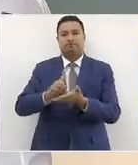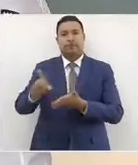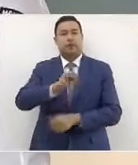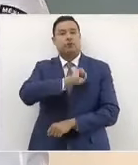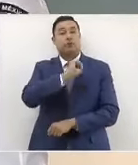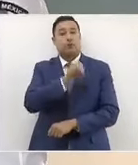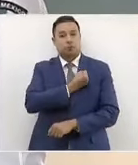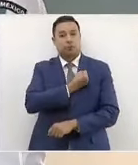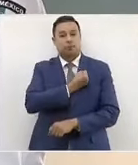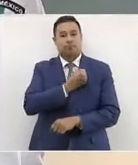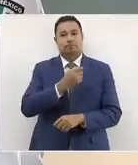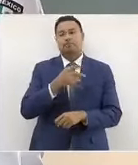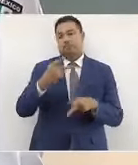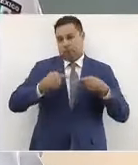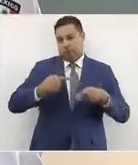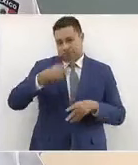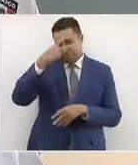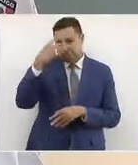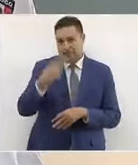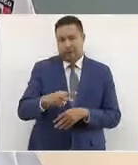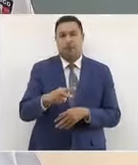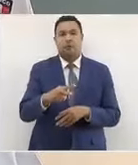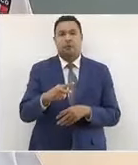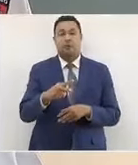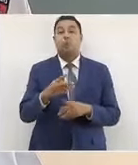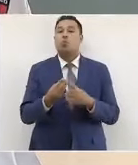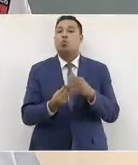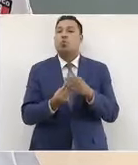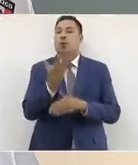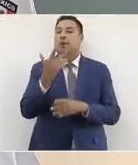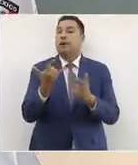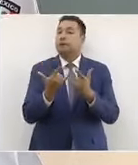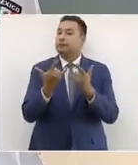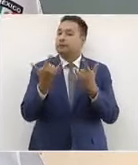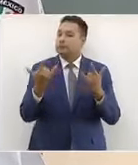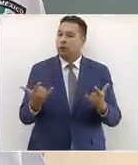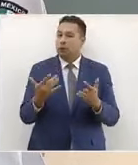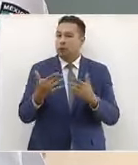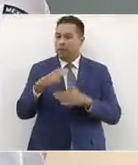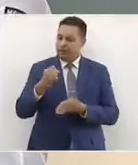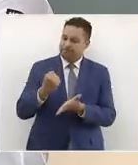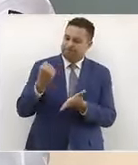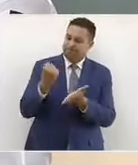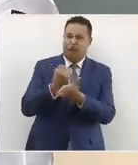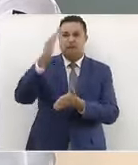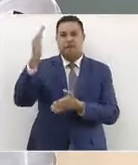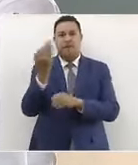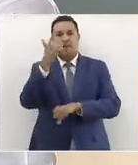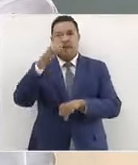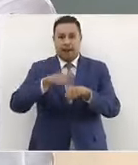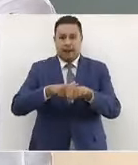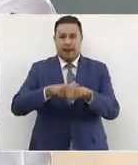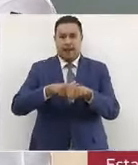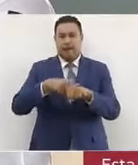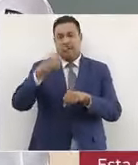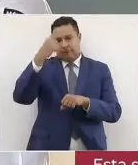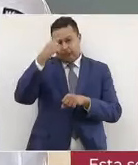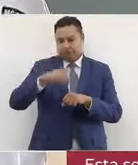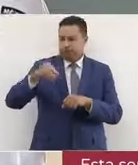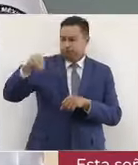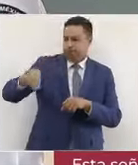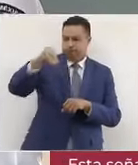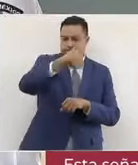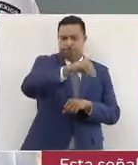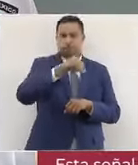los mexicanos. Hoy comenzamos una nueva historia al federalizar los servicios de salud en las 4